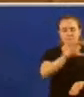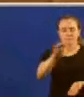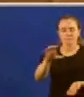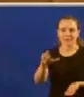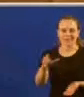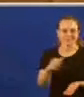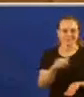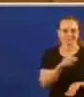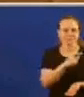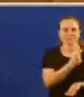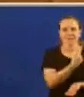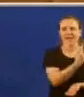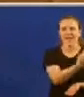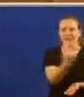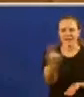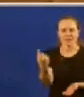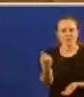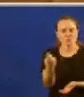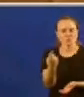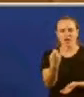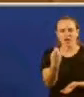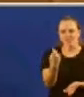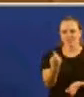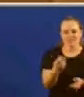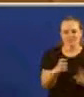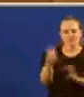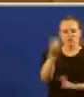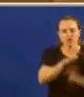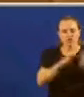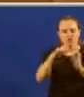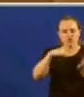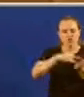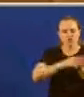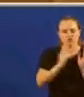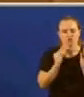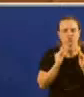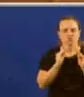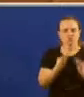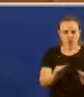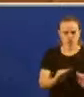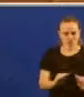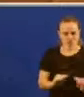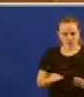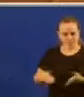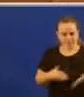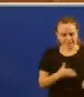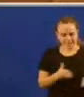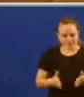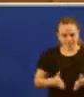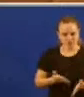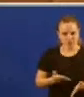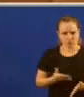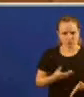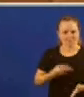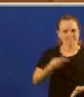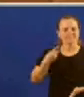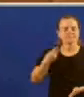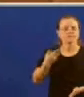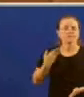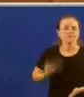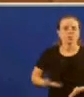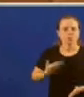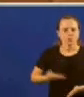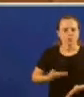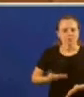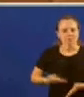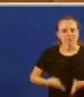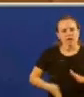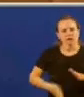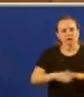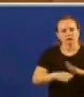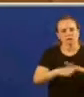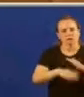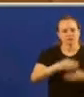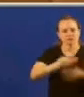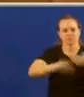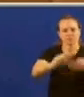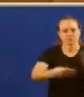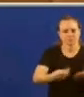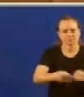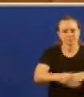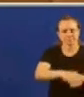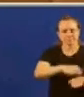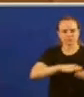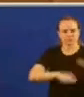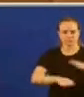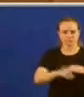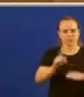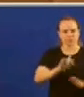propia folla de ruta e andar o seu propio camiño pero o importante é camiñar e non retroceder. Por iso anuncio